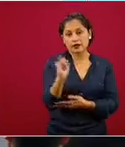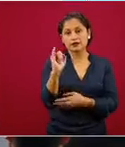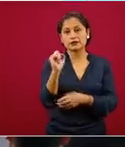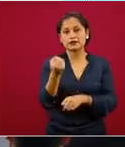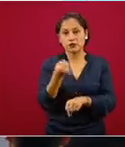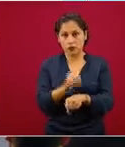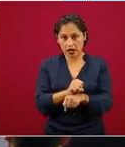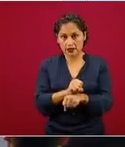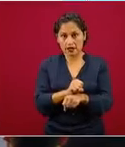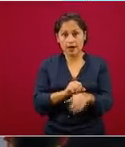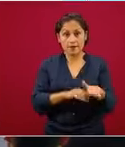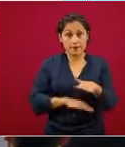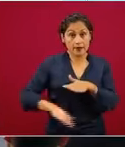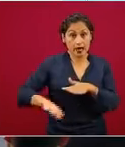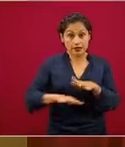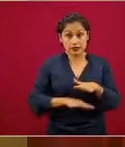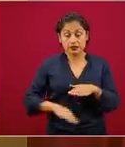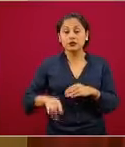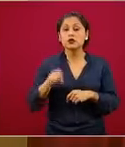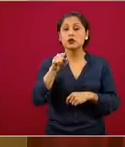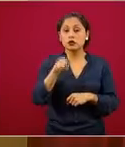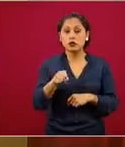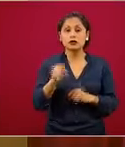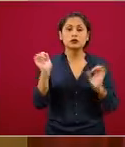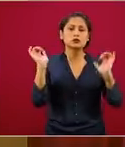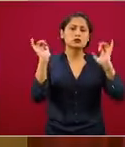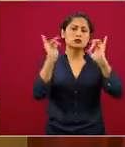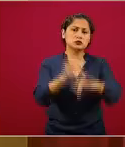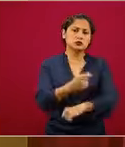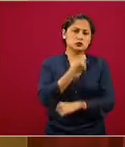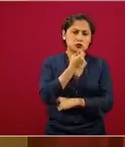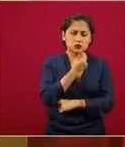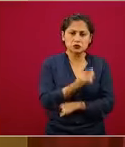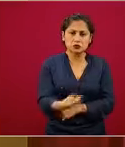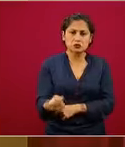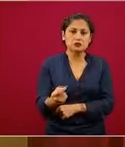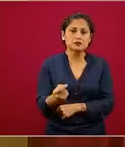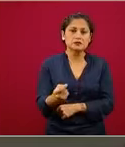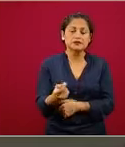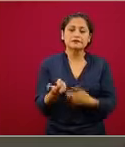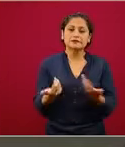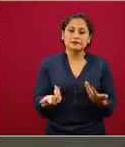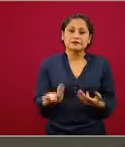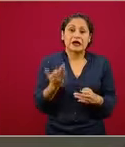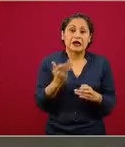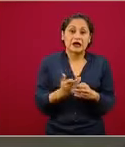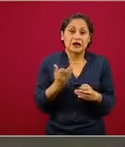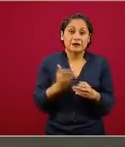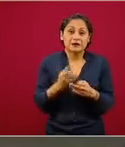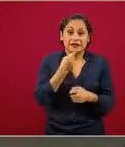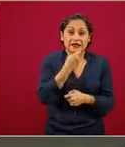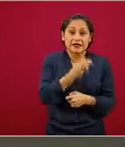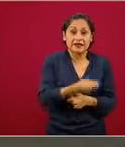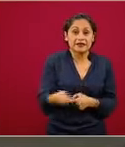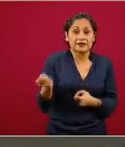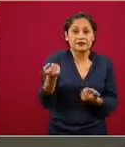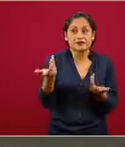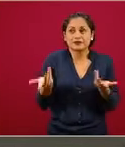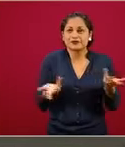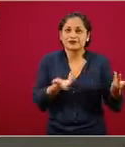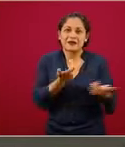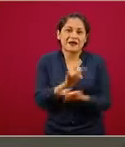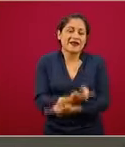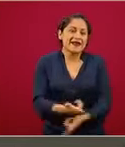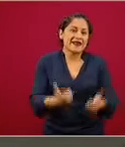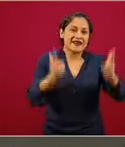alta densidad. La niñez es un momento de máxima exploración y máxima libertad, y